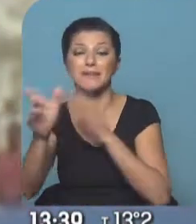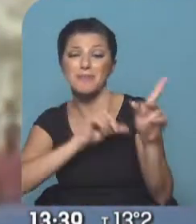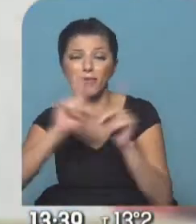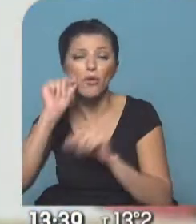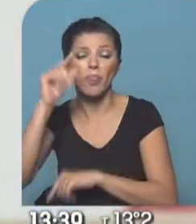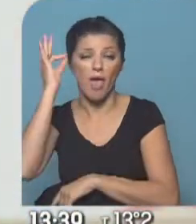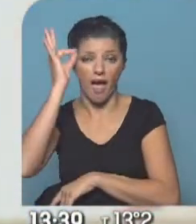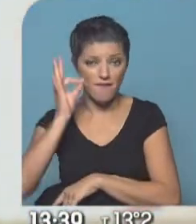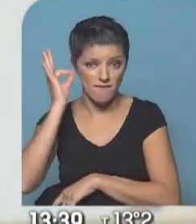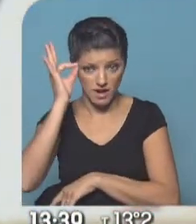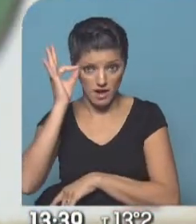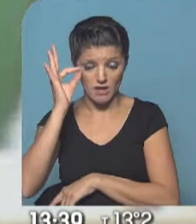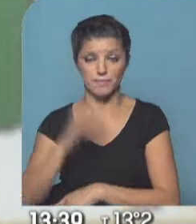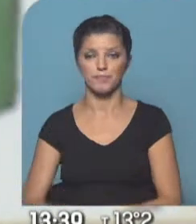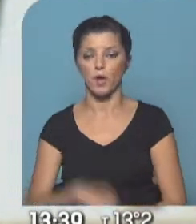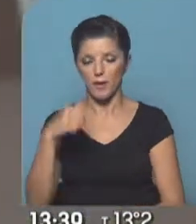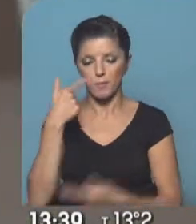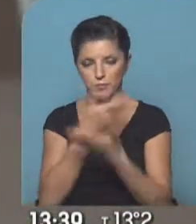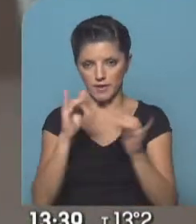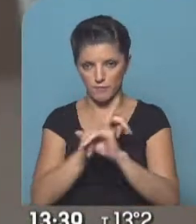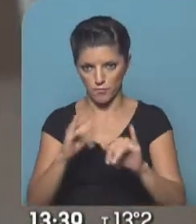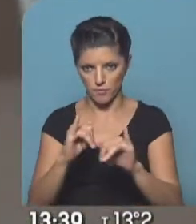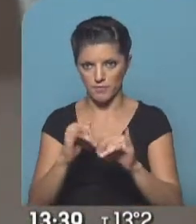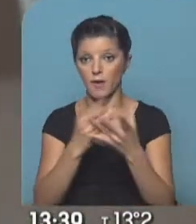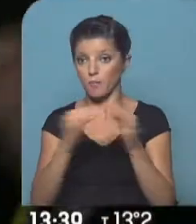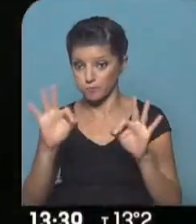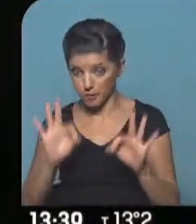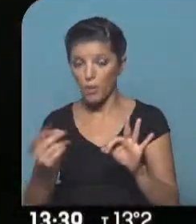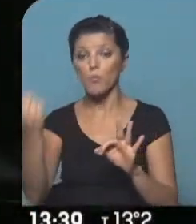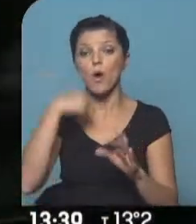que parten desde las costas de este país. Vemos un informe y lo analizamos.